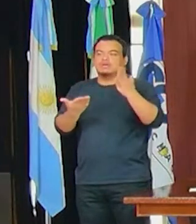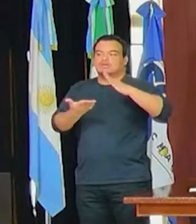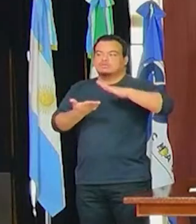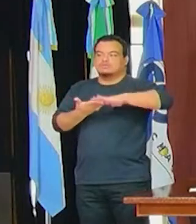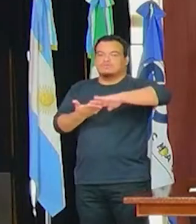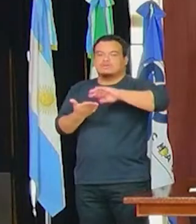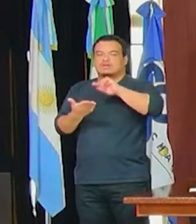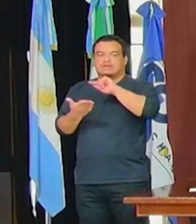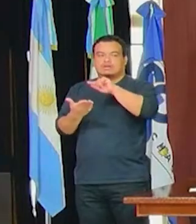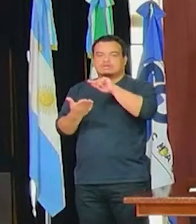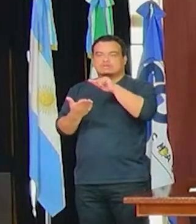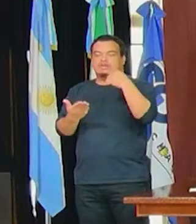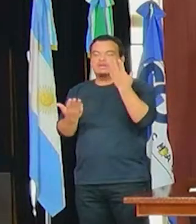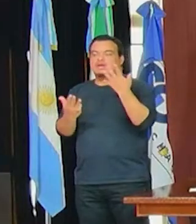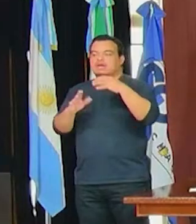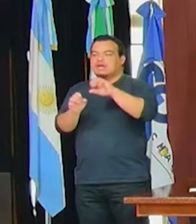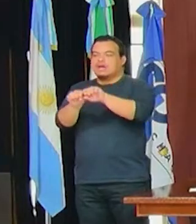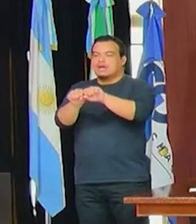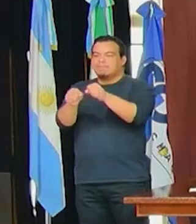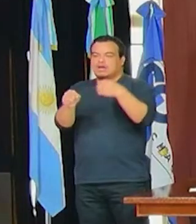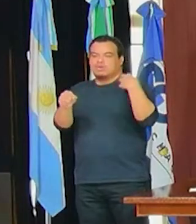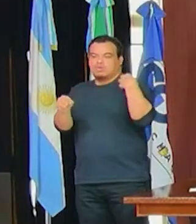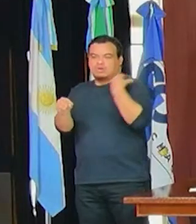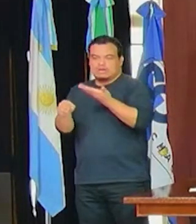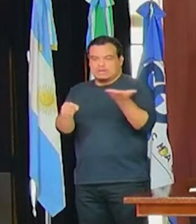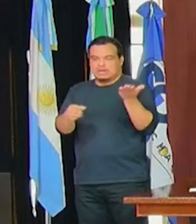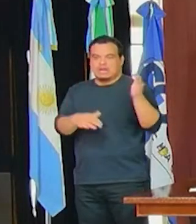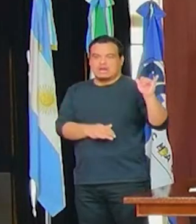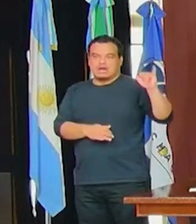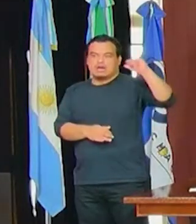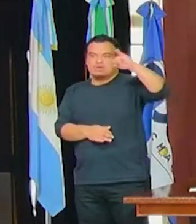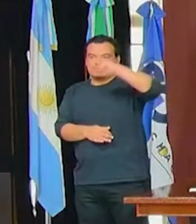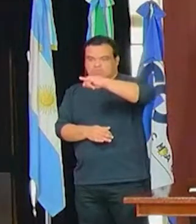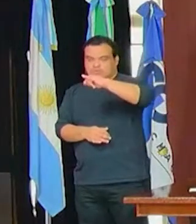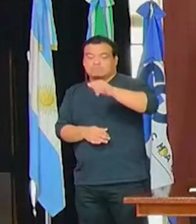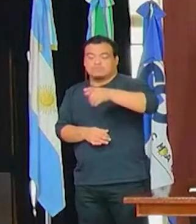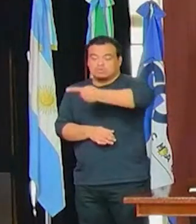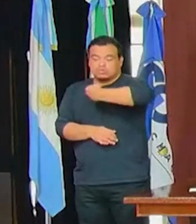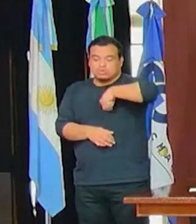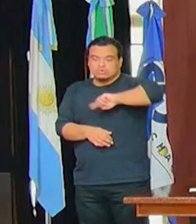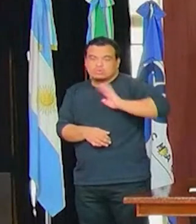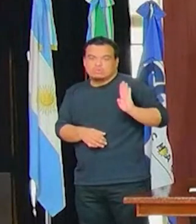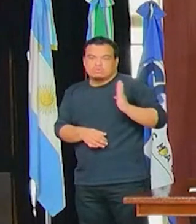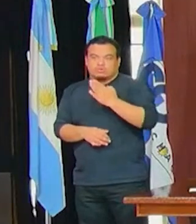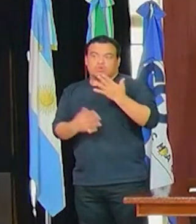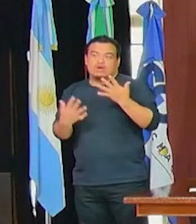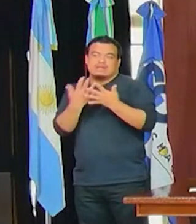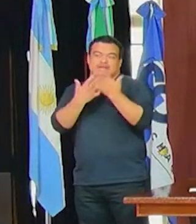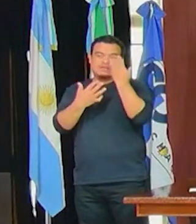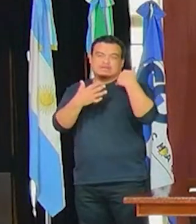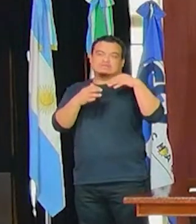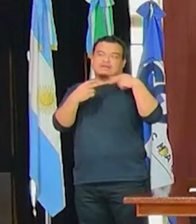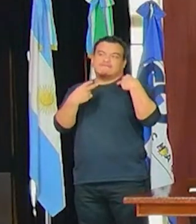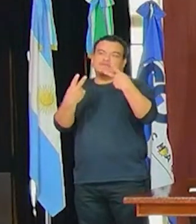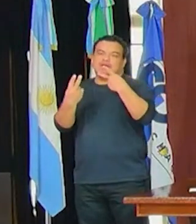del paro general aeronáutico de ayer. Todos viajábamos el día de ayer y viajamos hoy, así que estamos sin